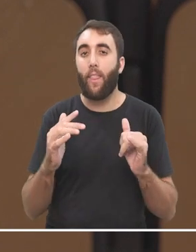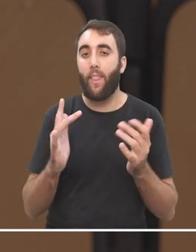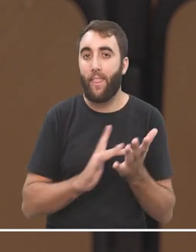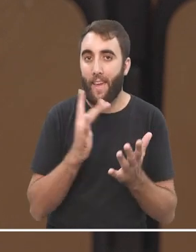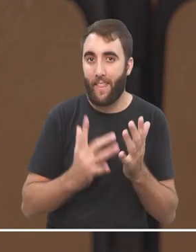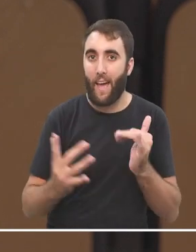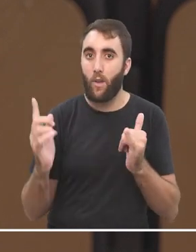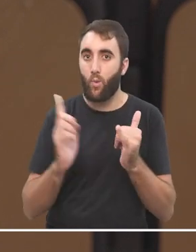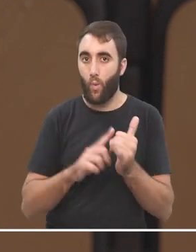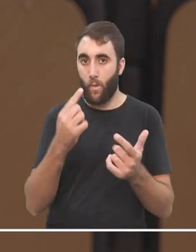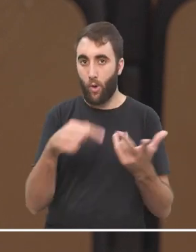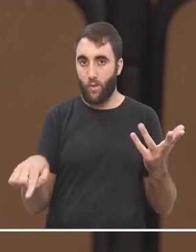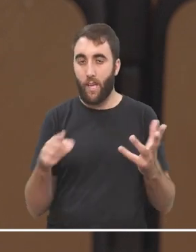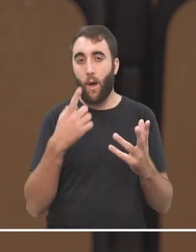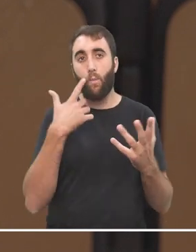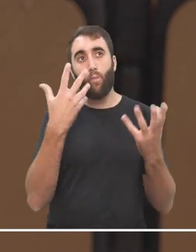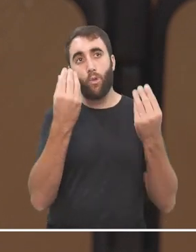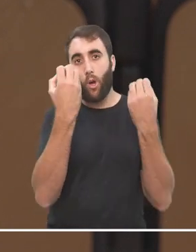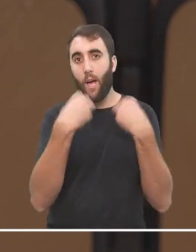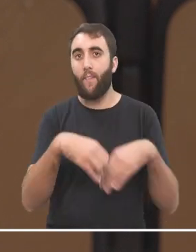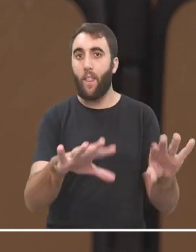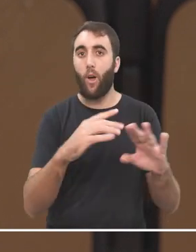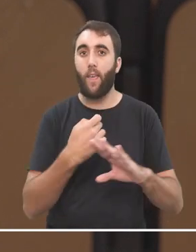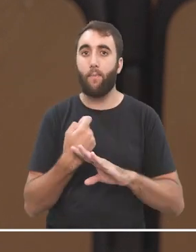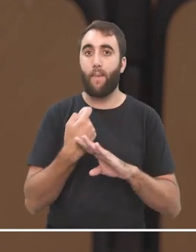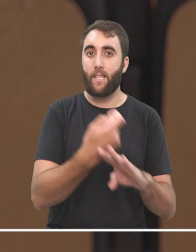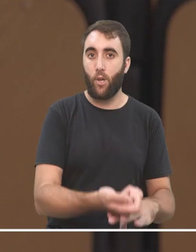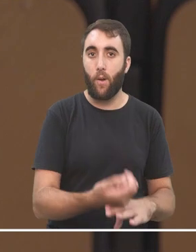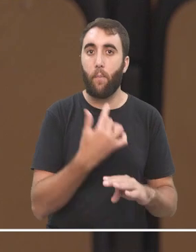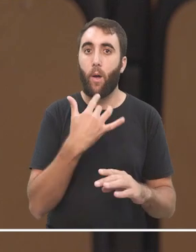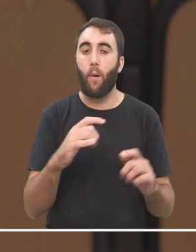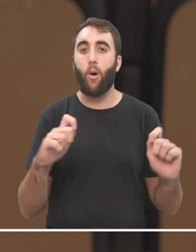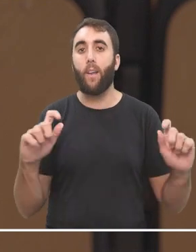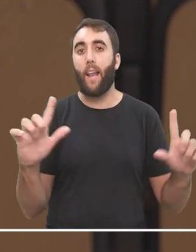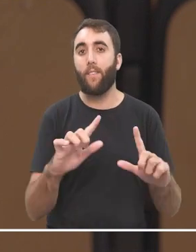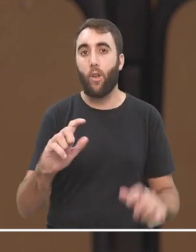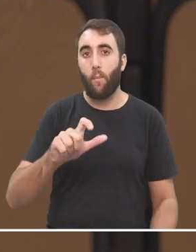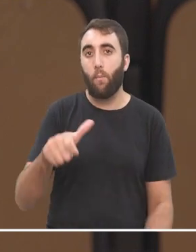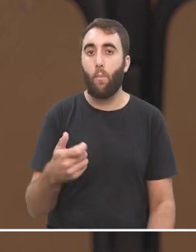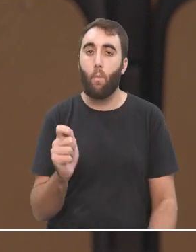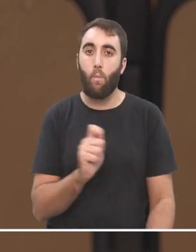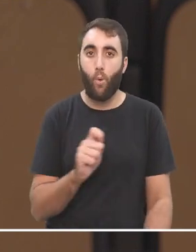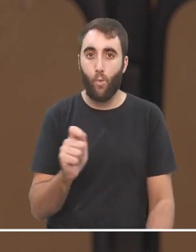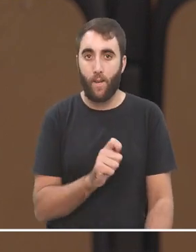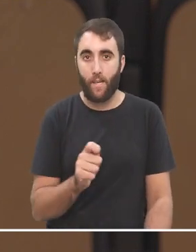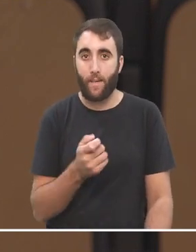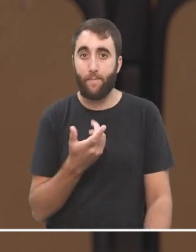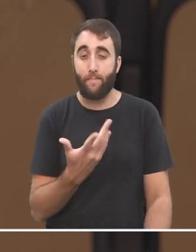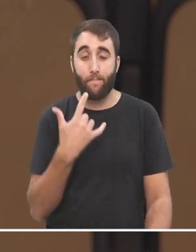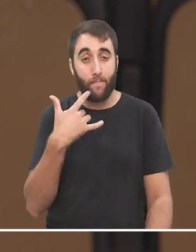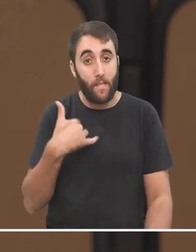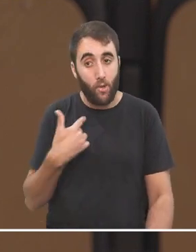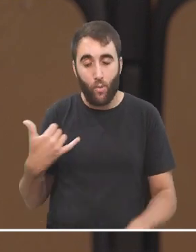en muchos sitios se ha abandonado la inversión en, por ejemplo, las televisiones públicas. Pienso que esto es un